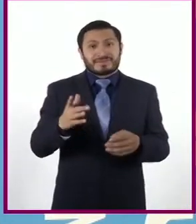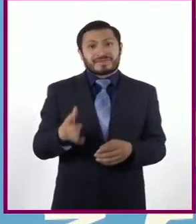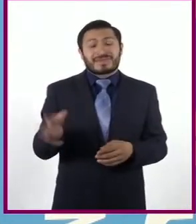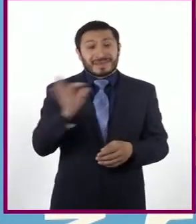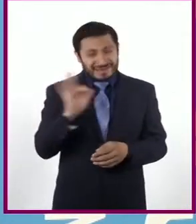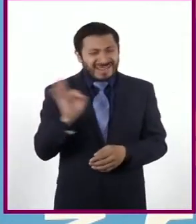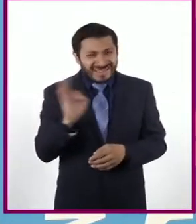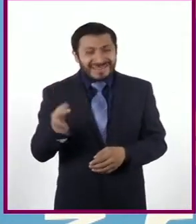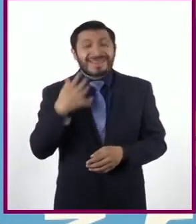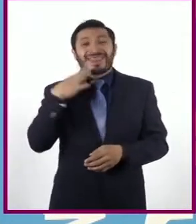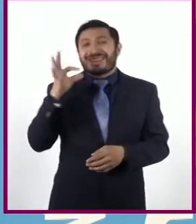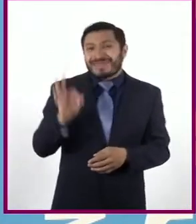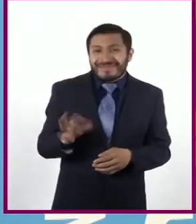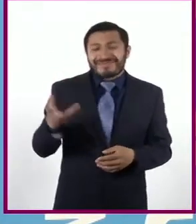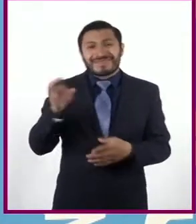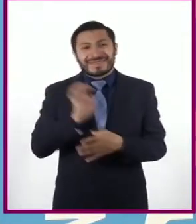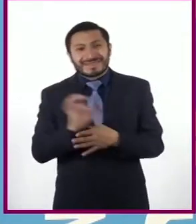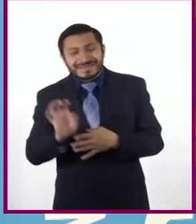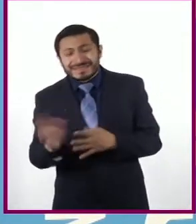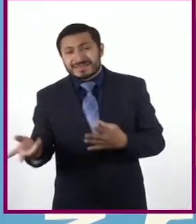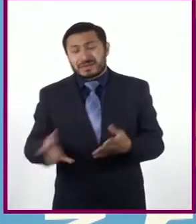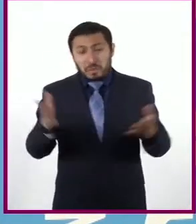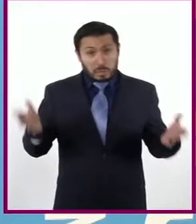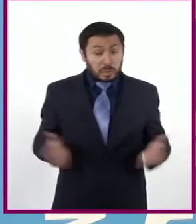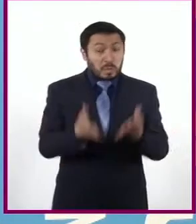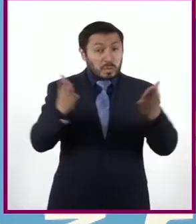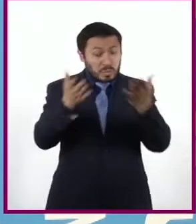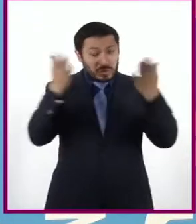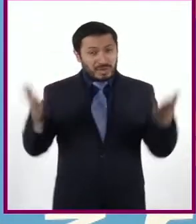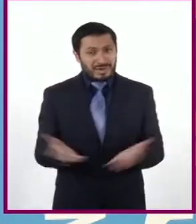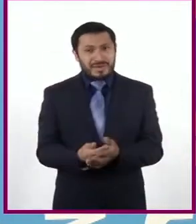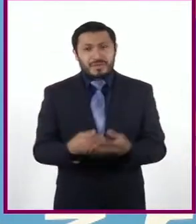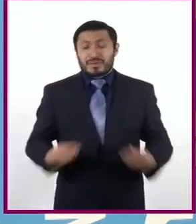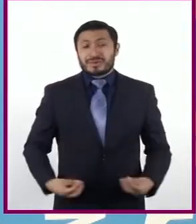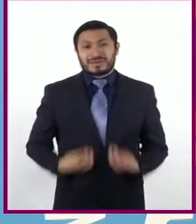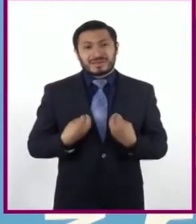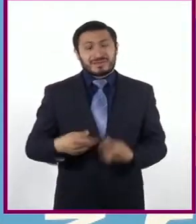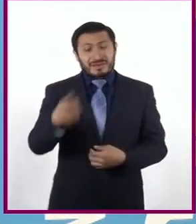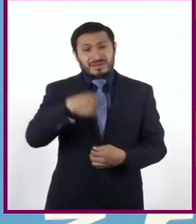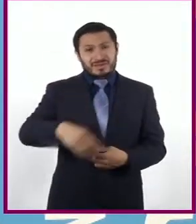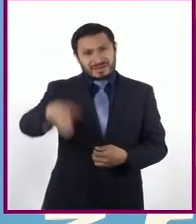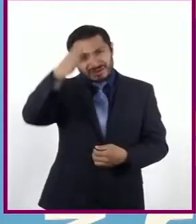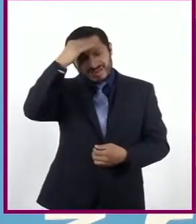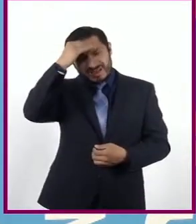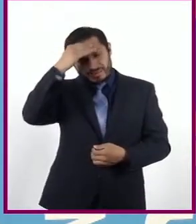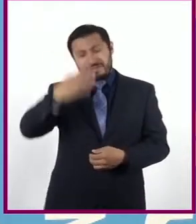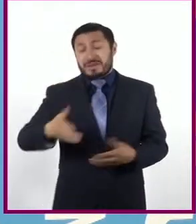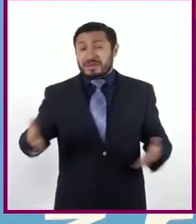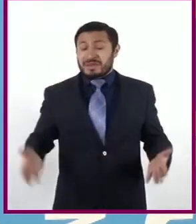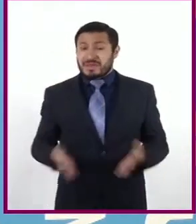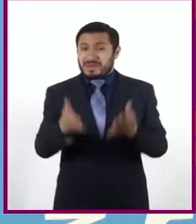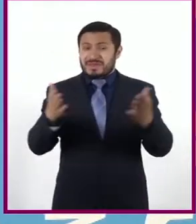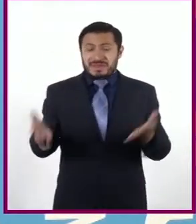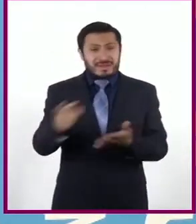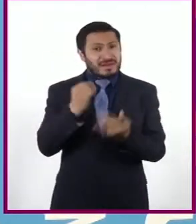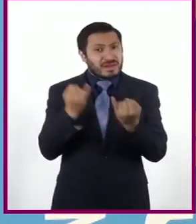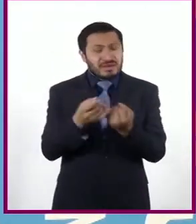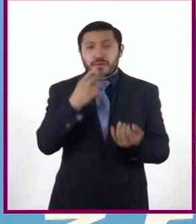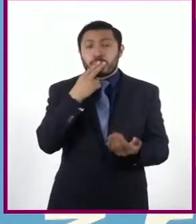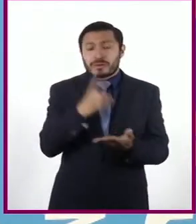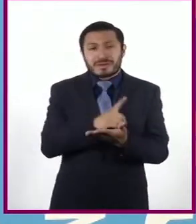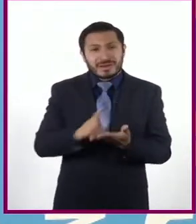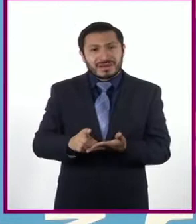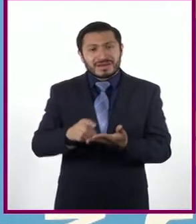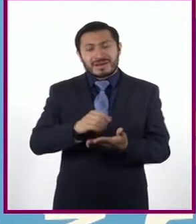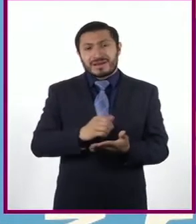les permitirán enriquecer sus vivencias y les servirán como aprendizaje para ejercer a plenitud sus derechos ciudadanos al